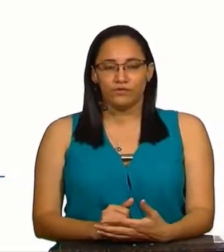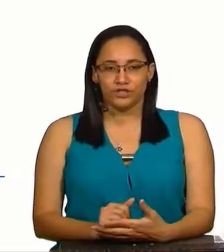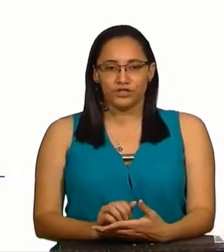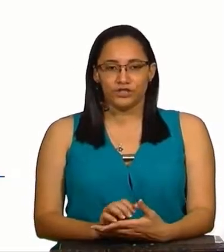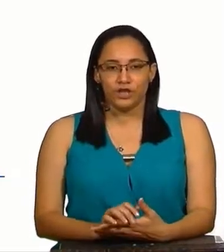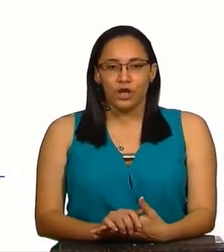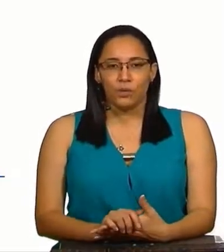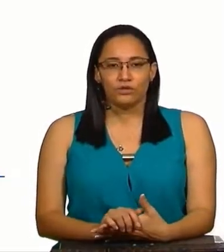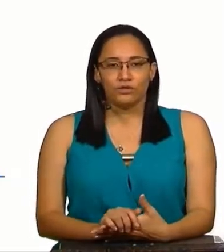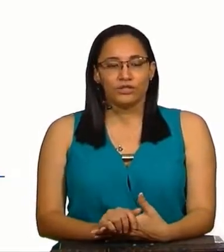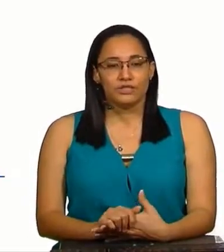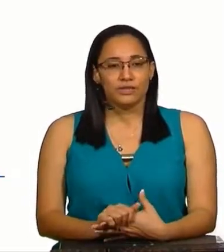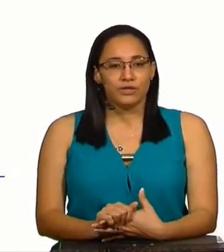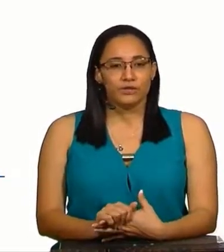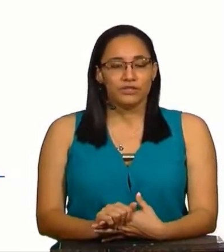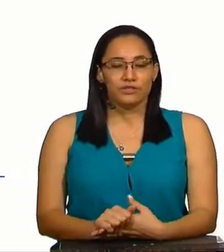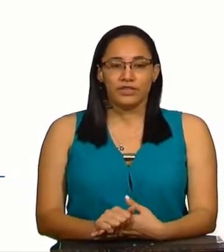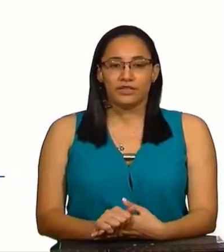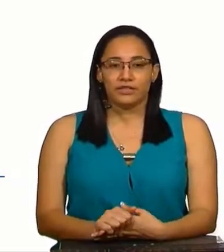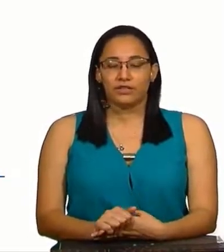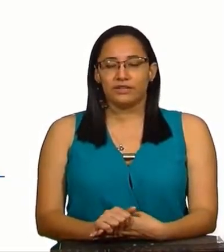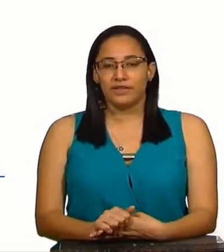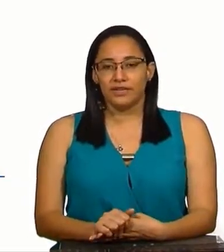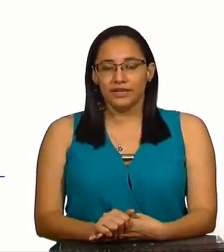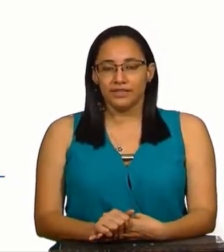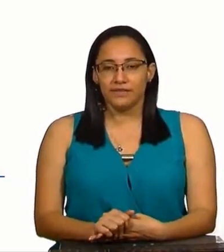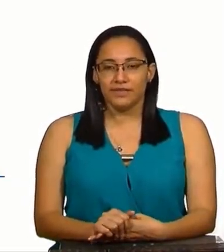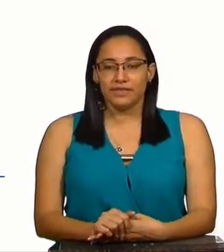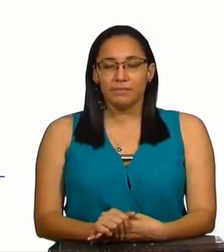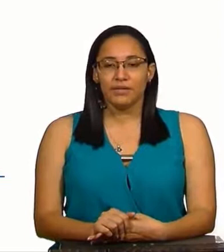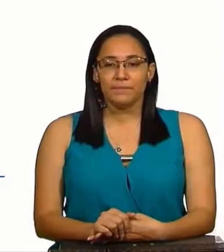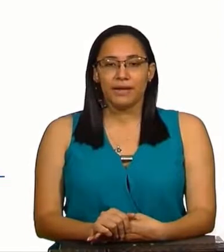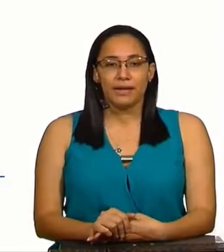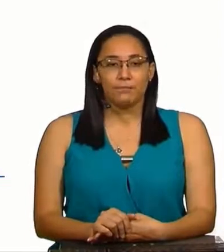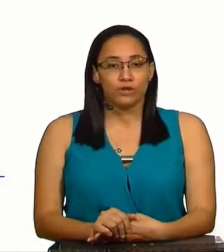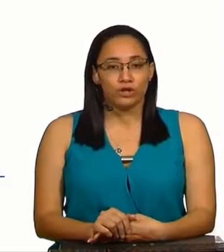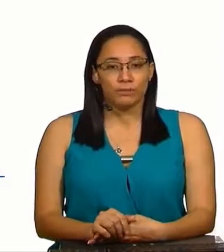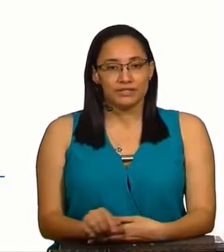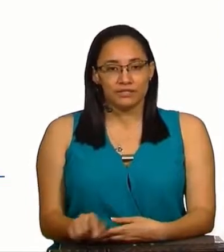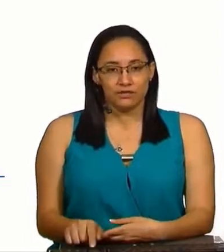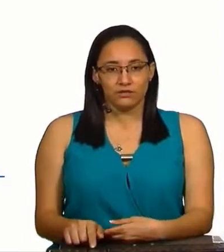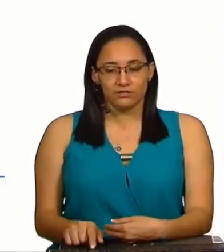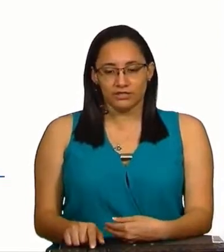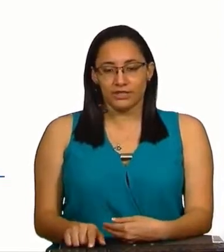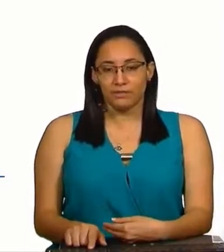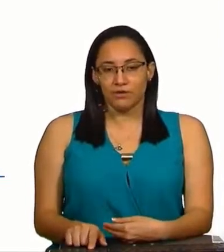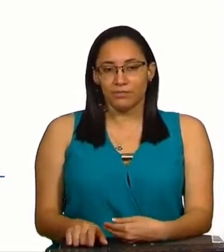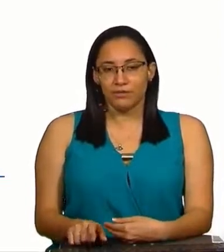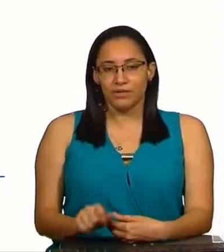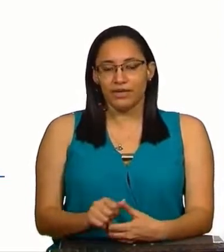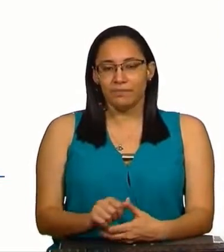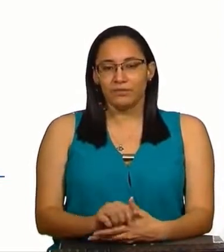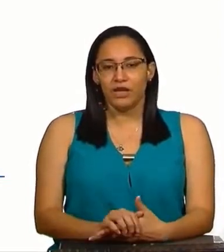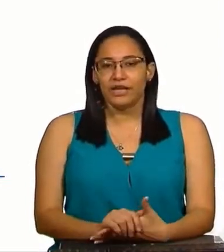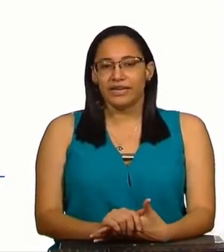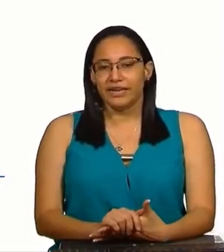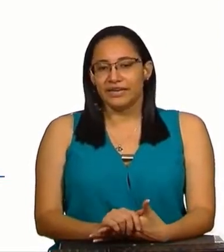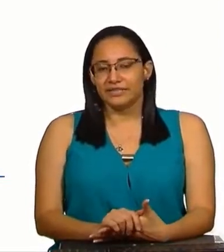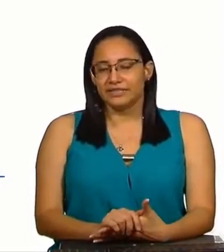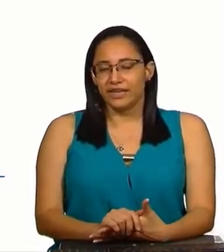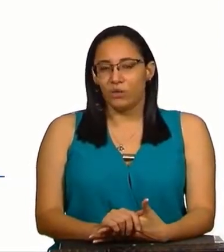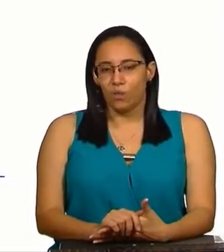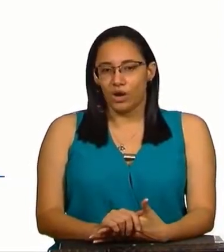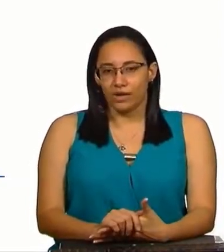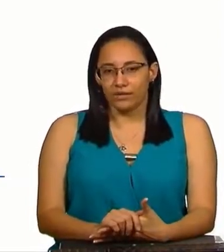the prohibition. Cuando lo utilizamos en oraciones interrogativas y negativas y también para prohibición. Entonces tenemos el primer ejemplo.